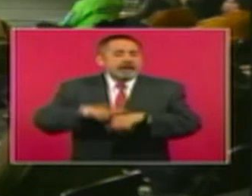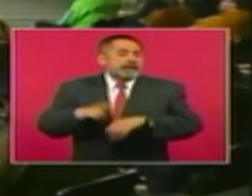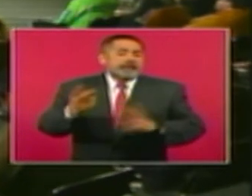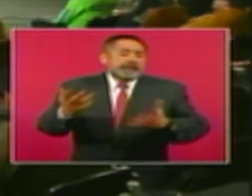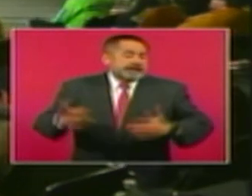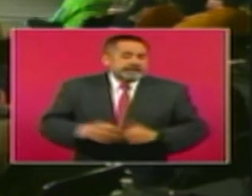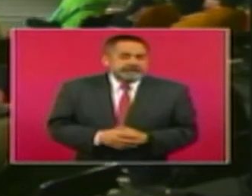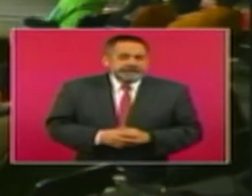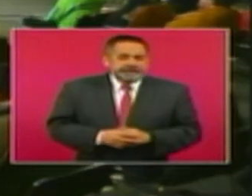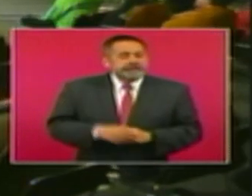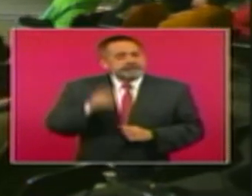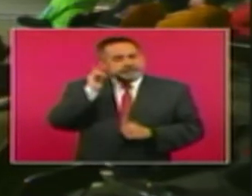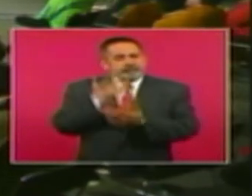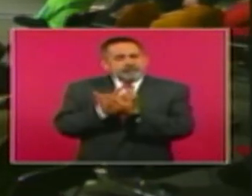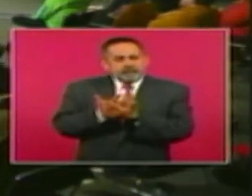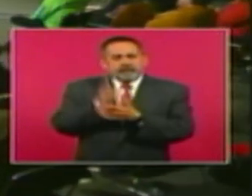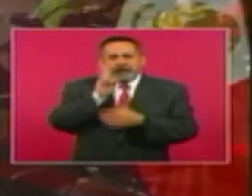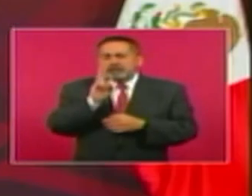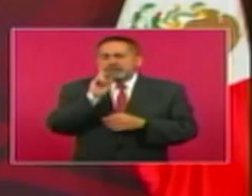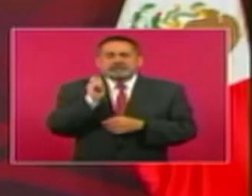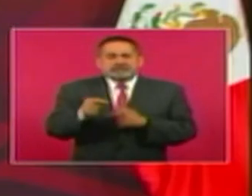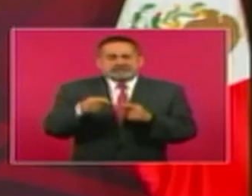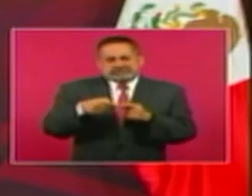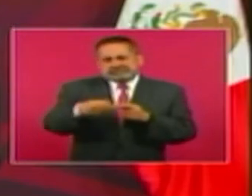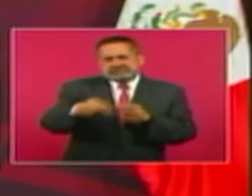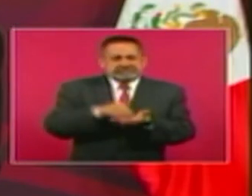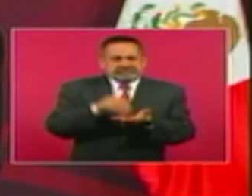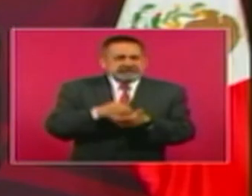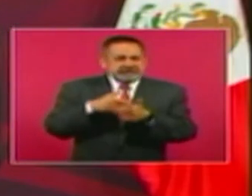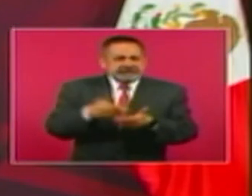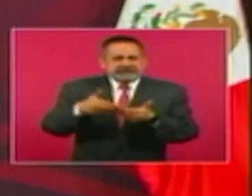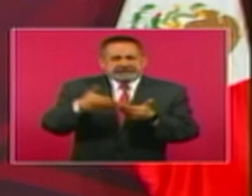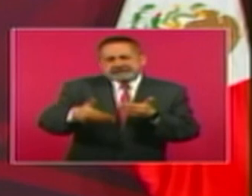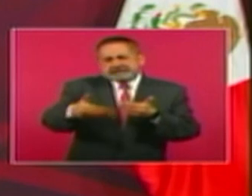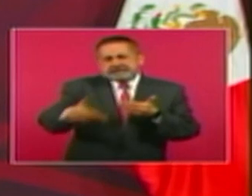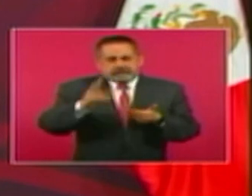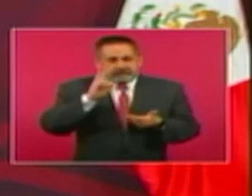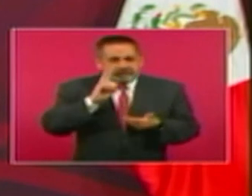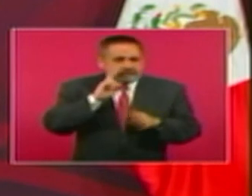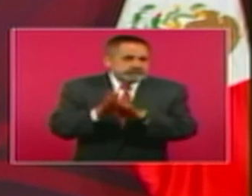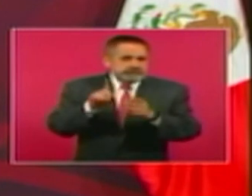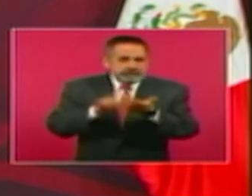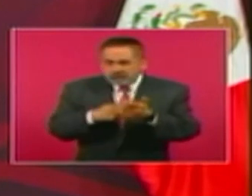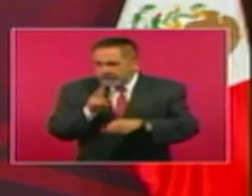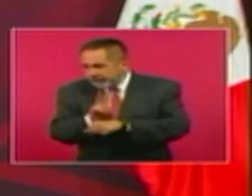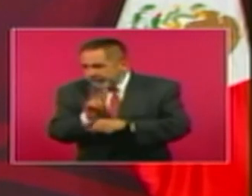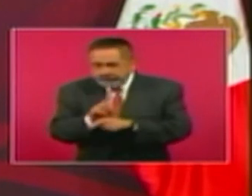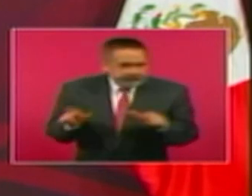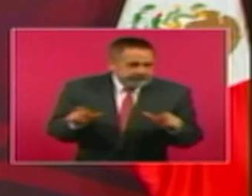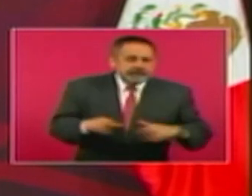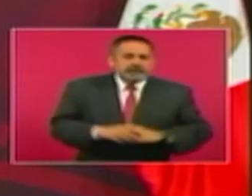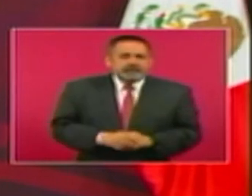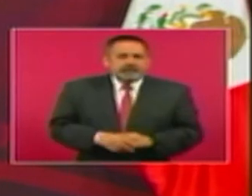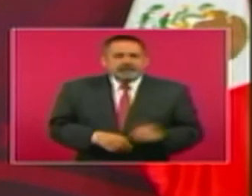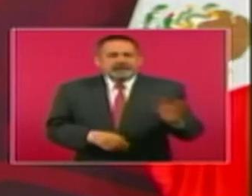precisamente si se produce justamente porque el presidente Joe Biden va a México este lunes. Este